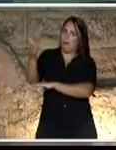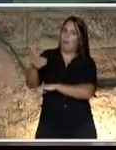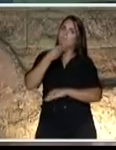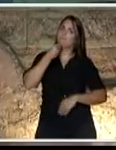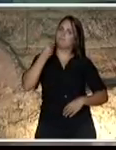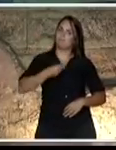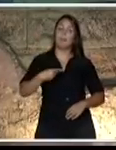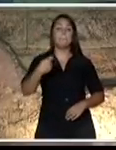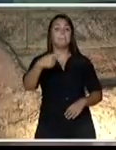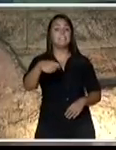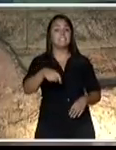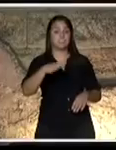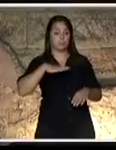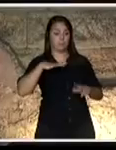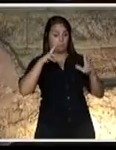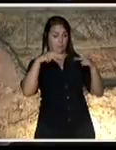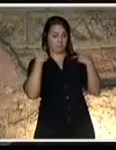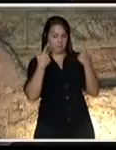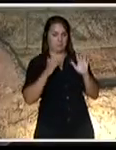Presidente,